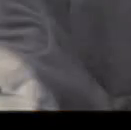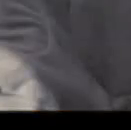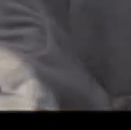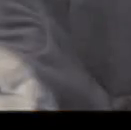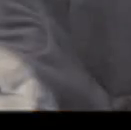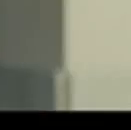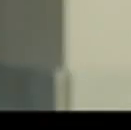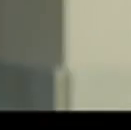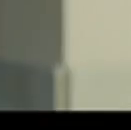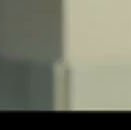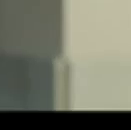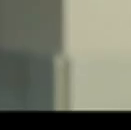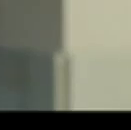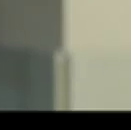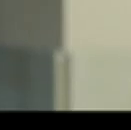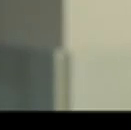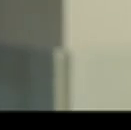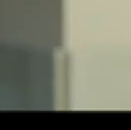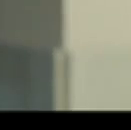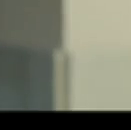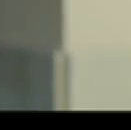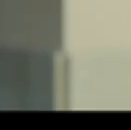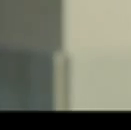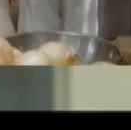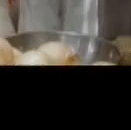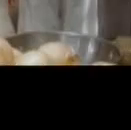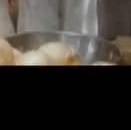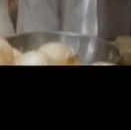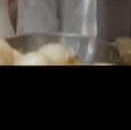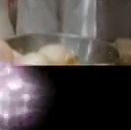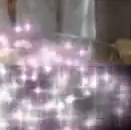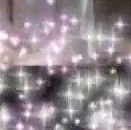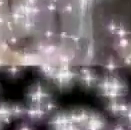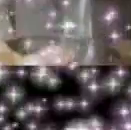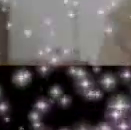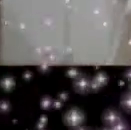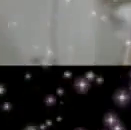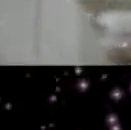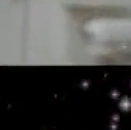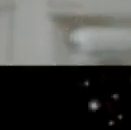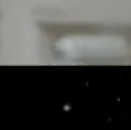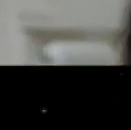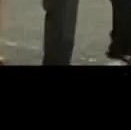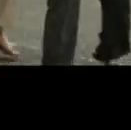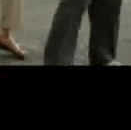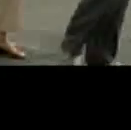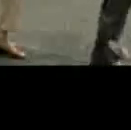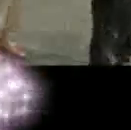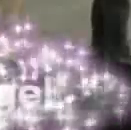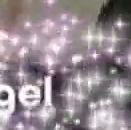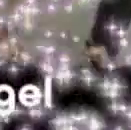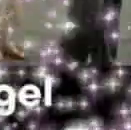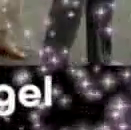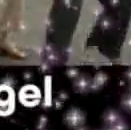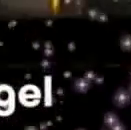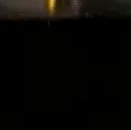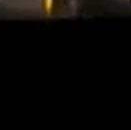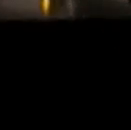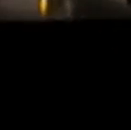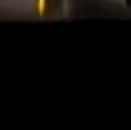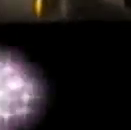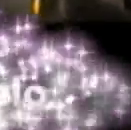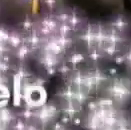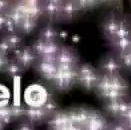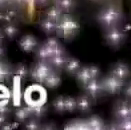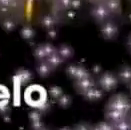tras historias que tocaran tu corazón el mayordomo balada para un ángel